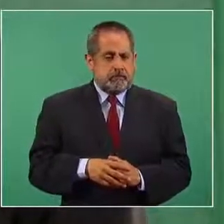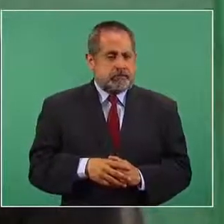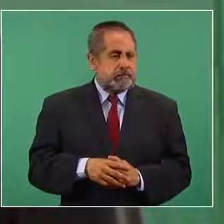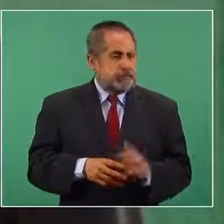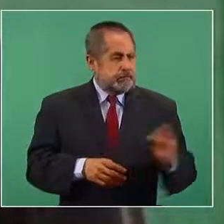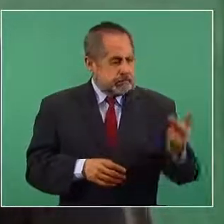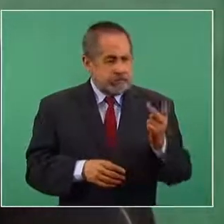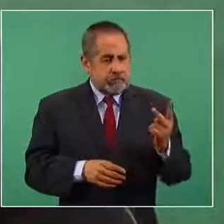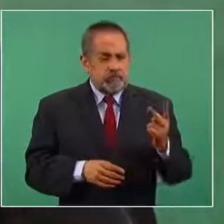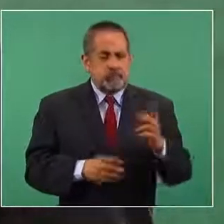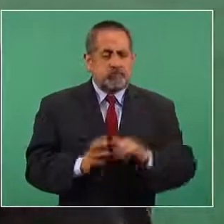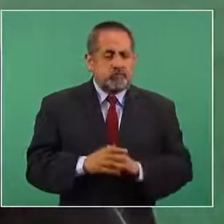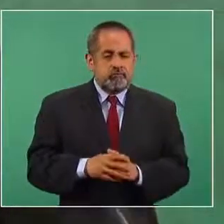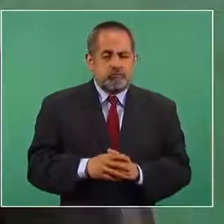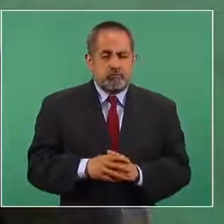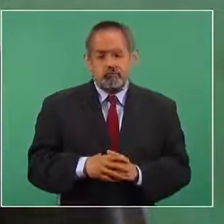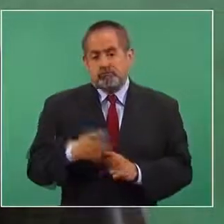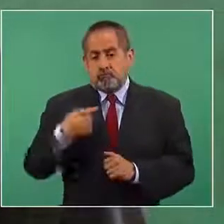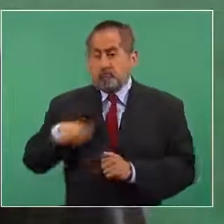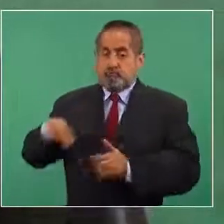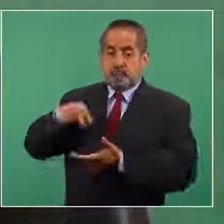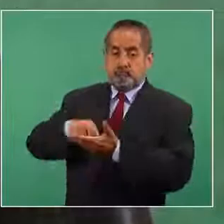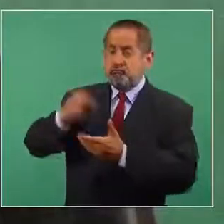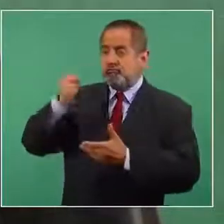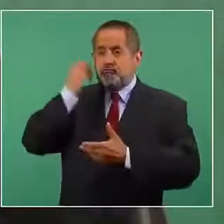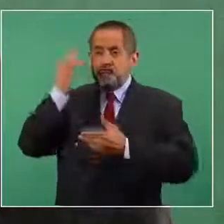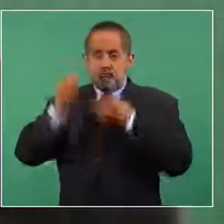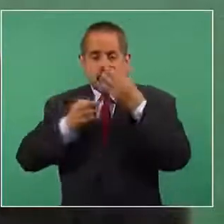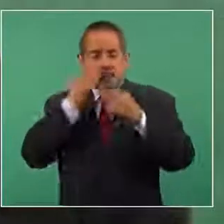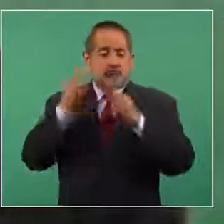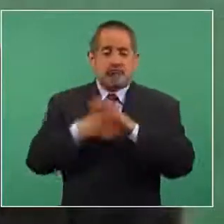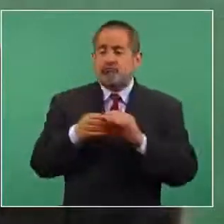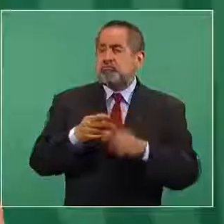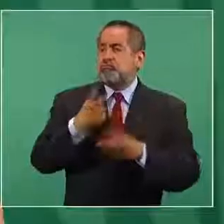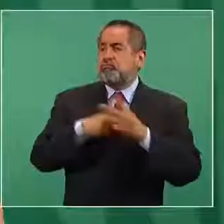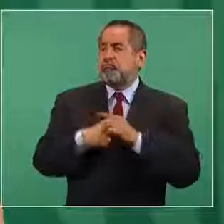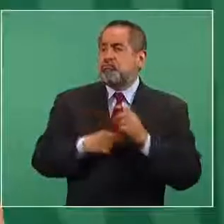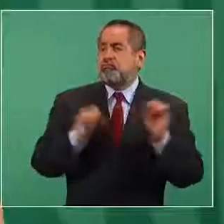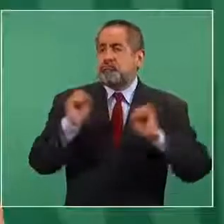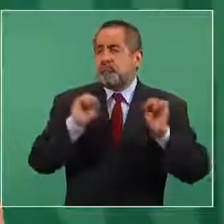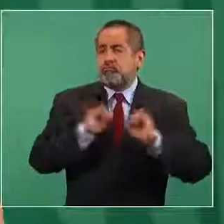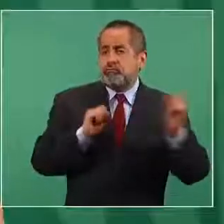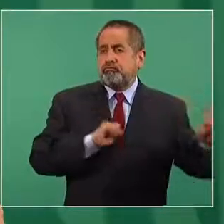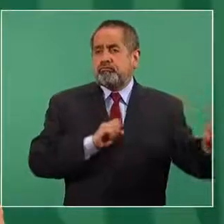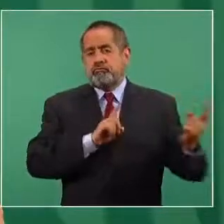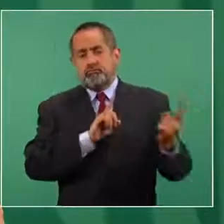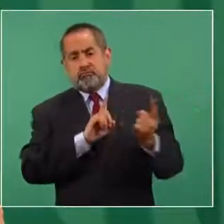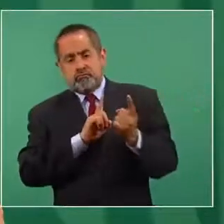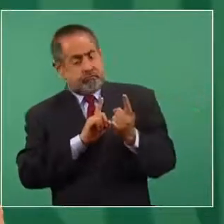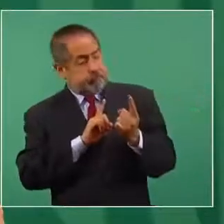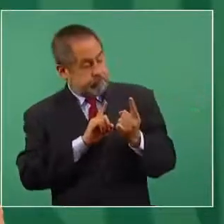Y estábamos en el acto y vino la señora corriendo